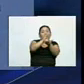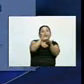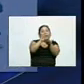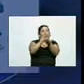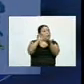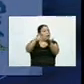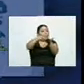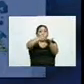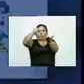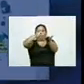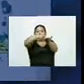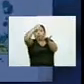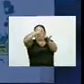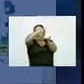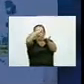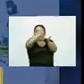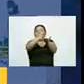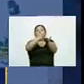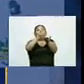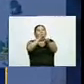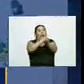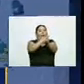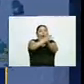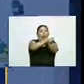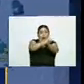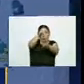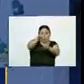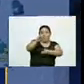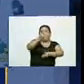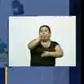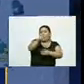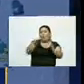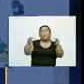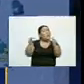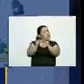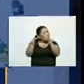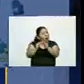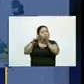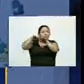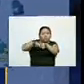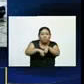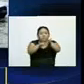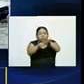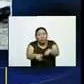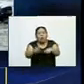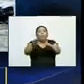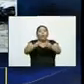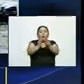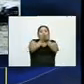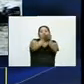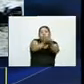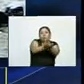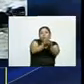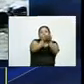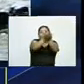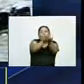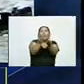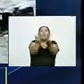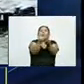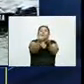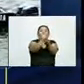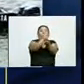lograron ser rescatadas. Más temprano, este miércoles, ocurrió otro incidente similar cuando una embarcación con 40